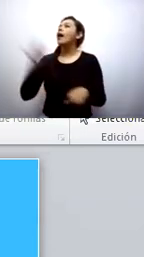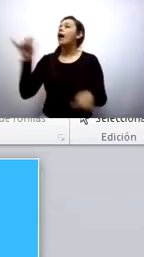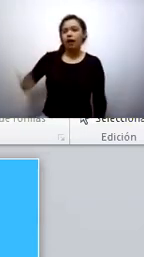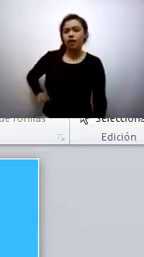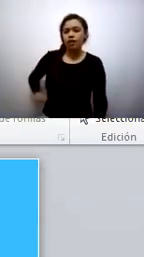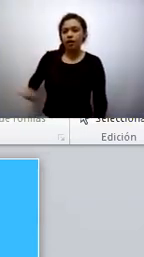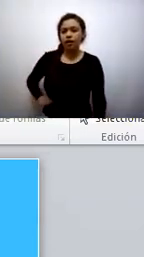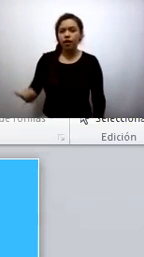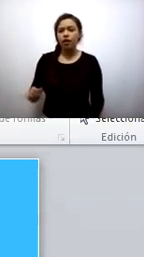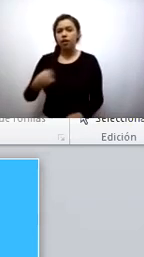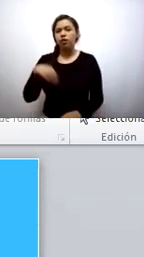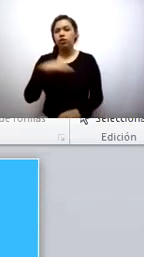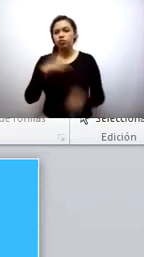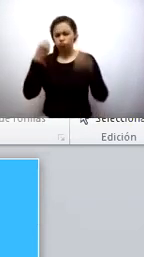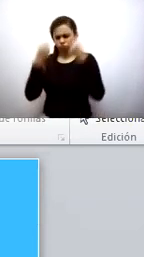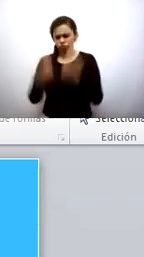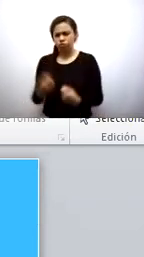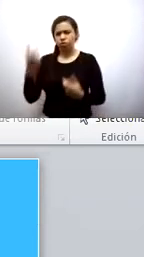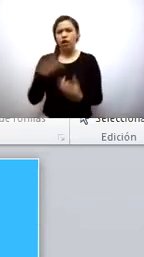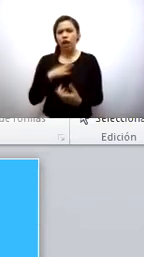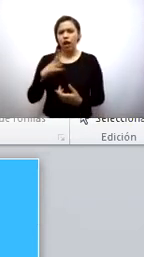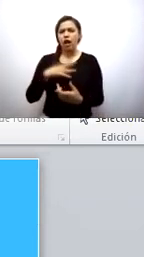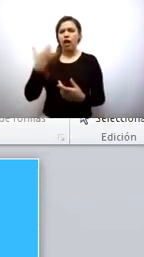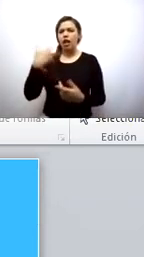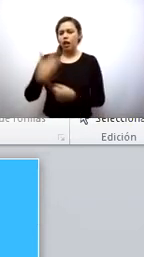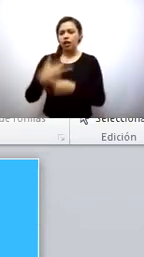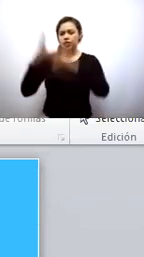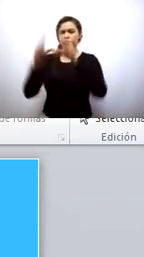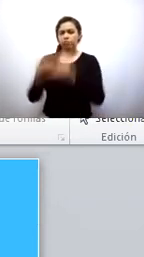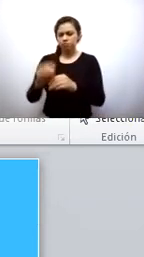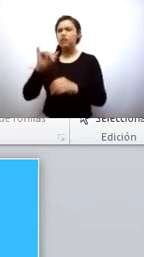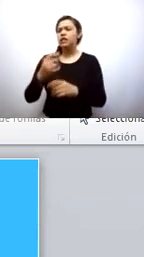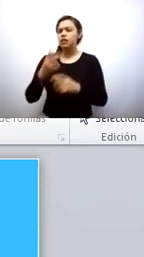nosotros podamos estar seguros que aunque tengan su cámara apagada, pues sí me están viendo?